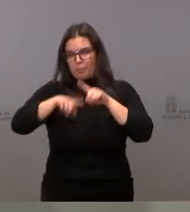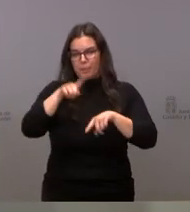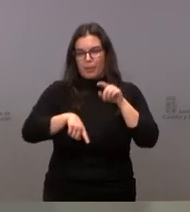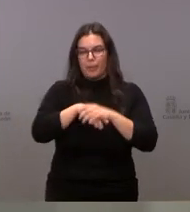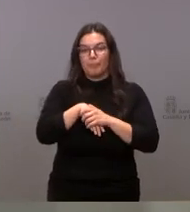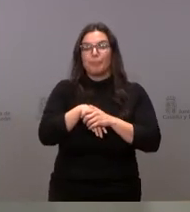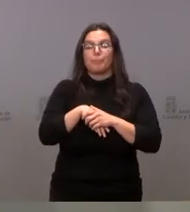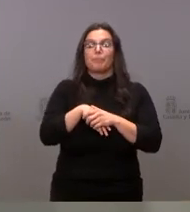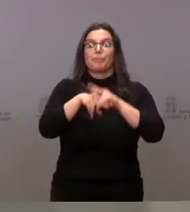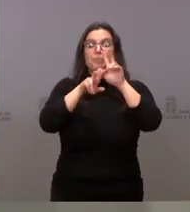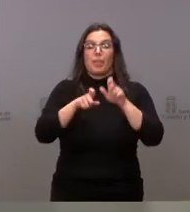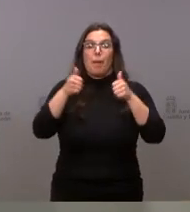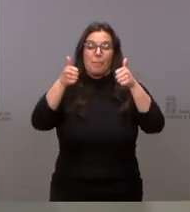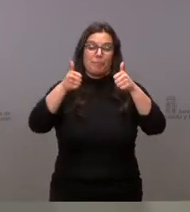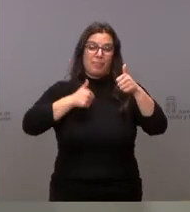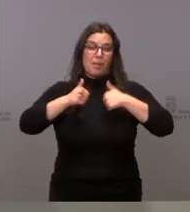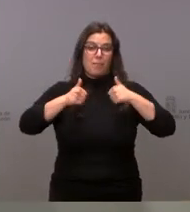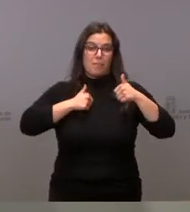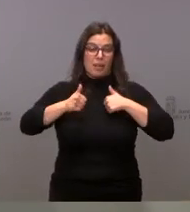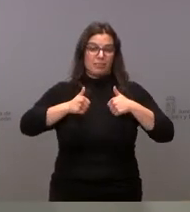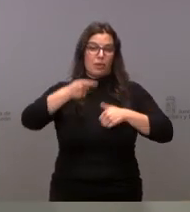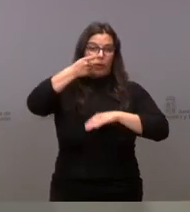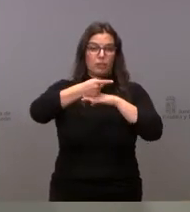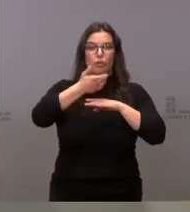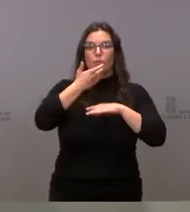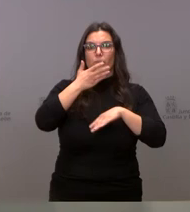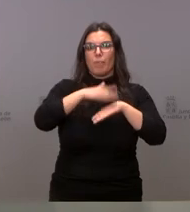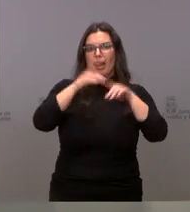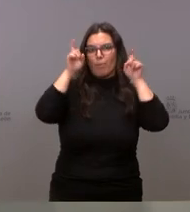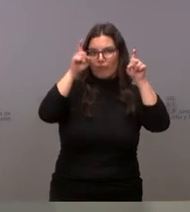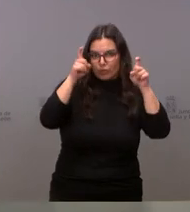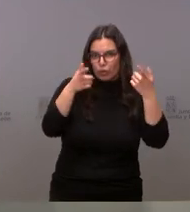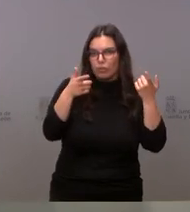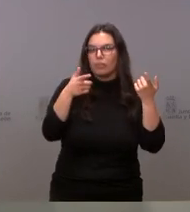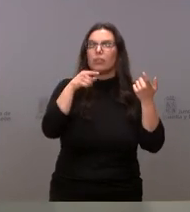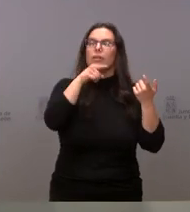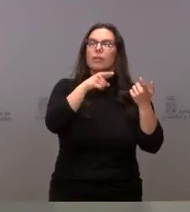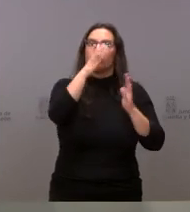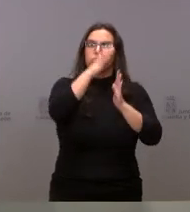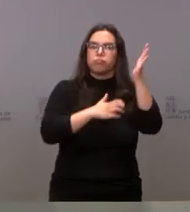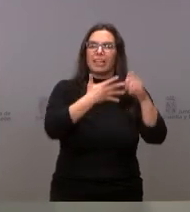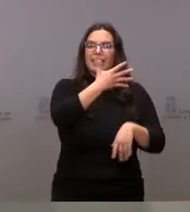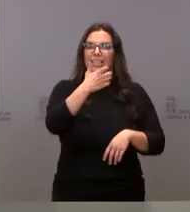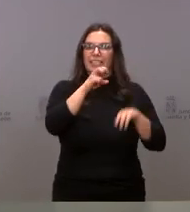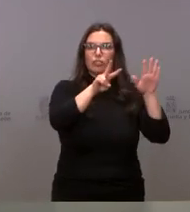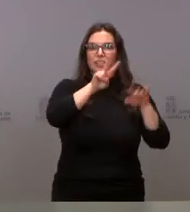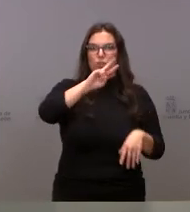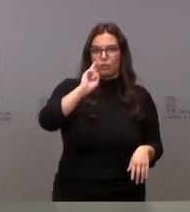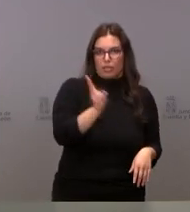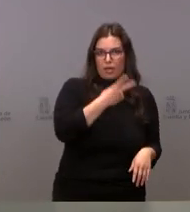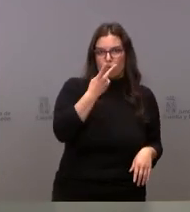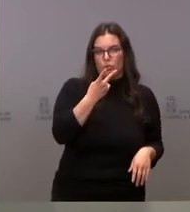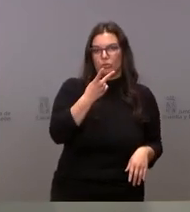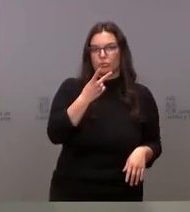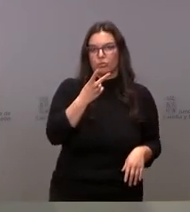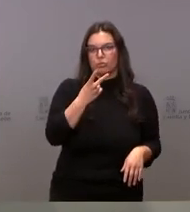máster habilitante como pueda ser para el ejercicio de profesión de profesor la rebaja ha sido de 572 euros a los